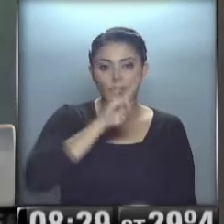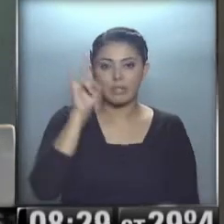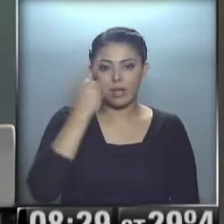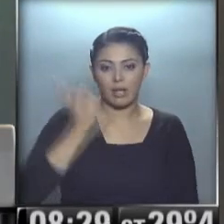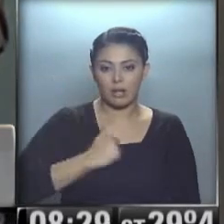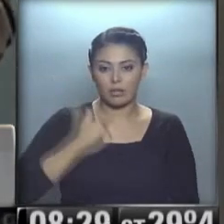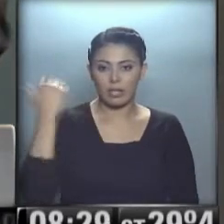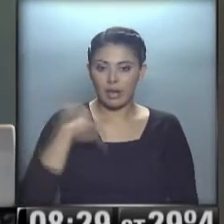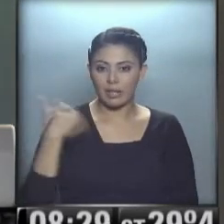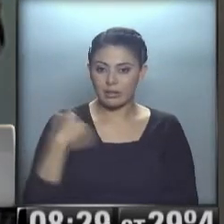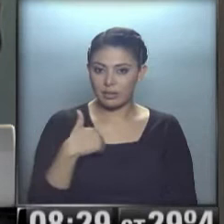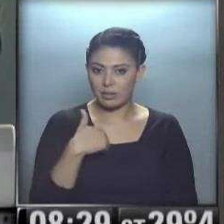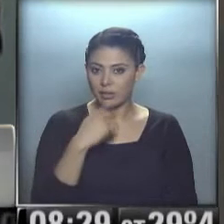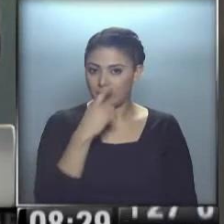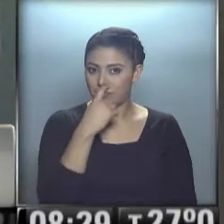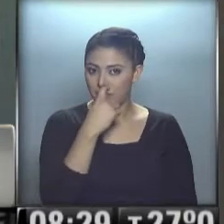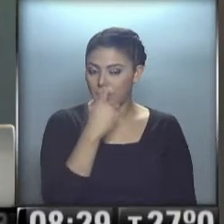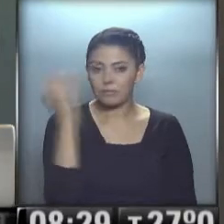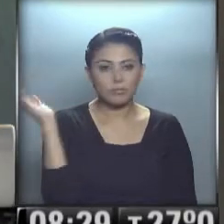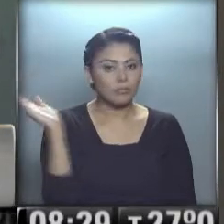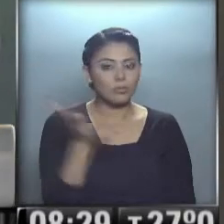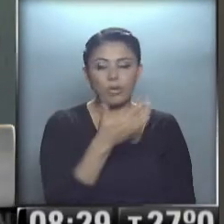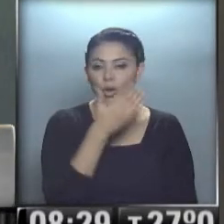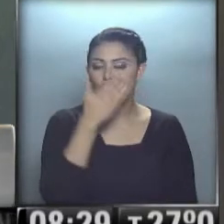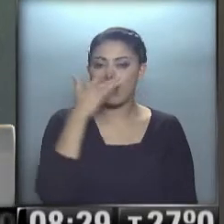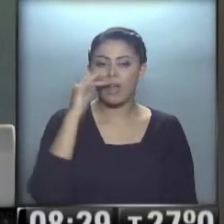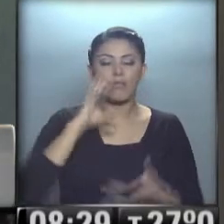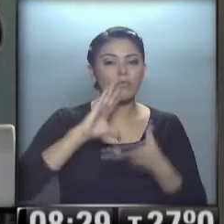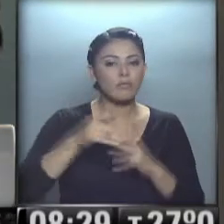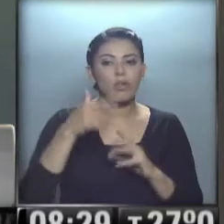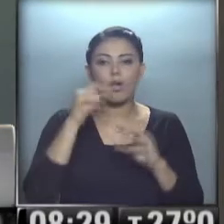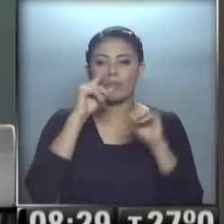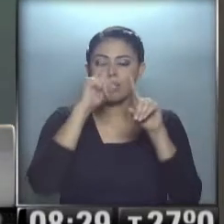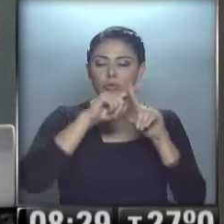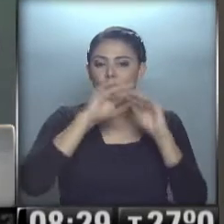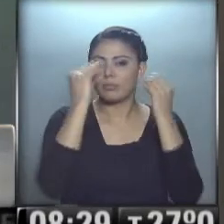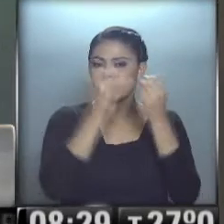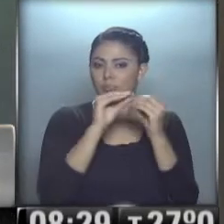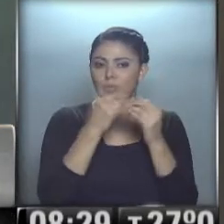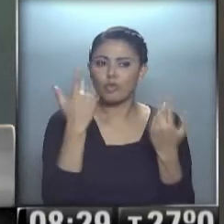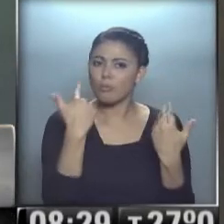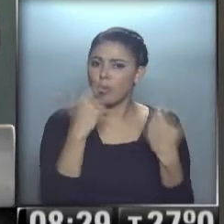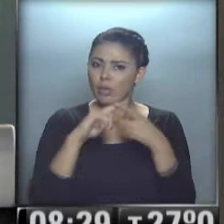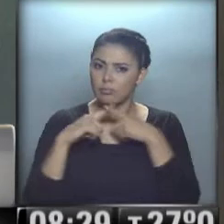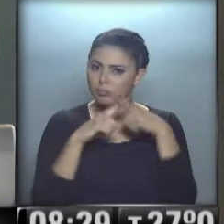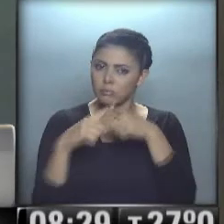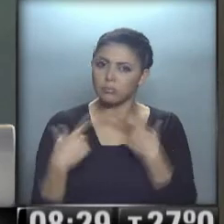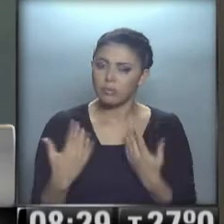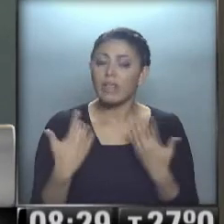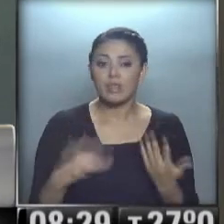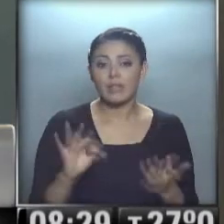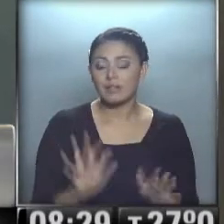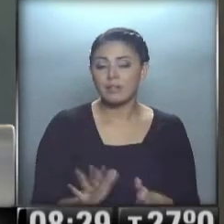Católica Argentina. Todos los métodos, indicadores, son obviamente discutibles y obviamente eso es lo que hay que